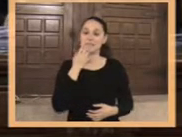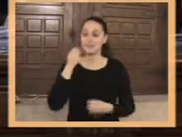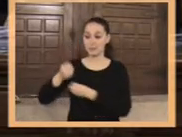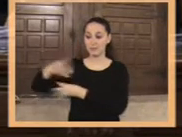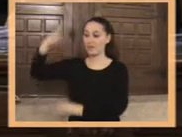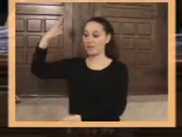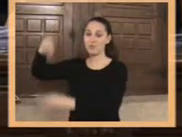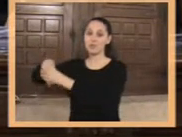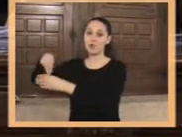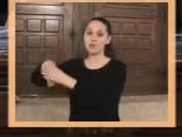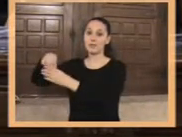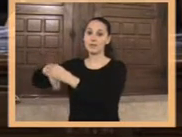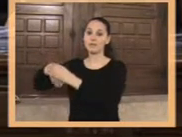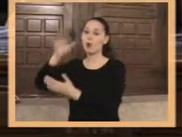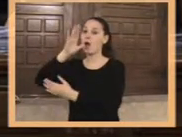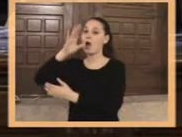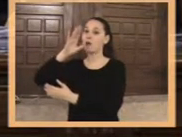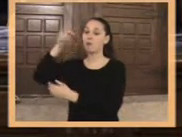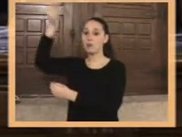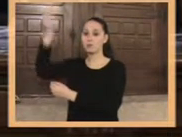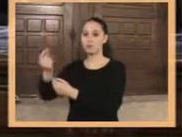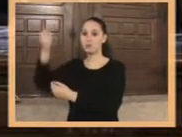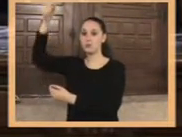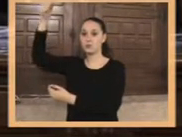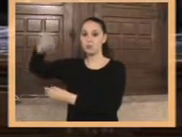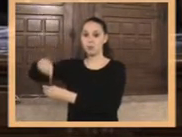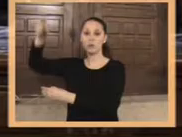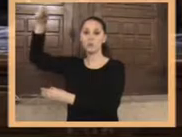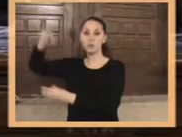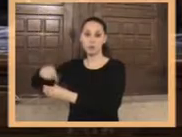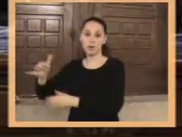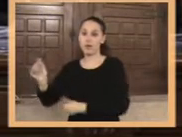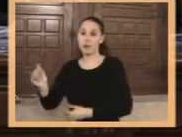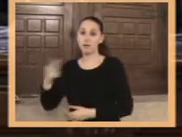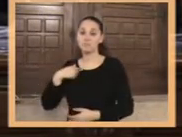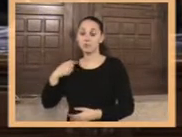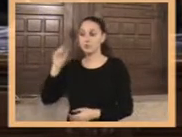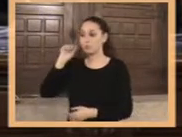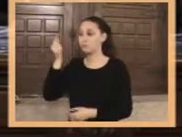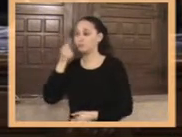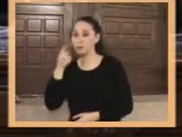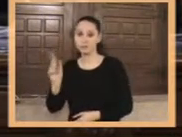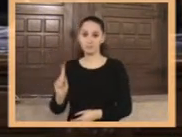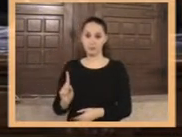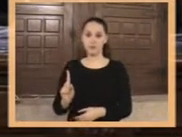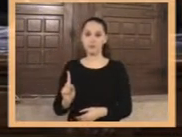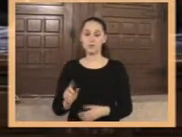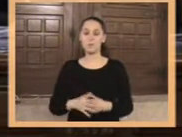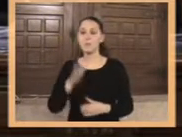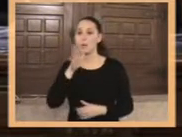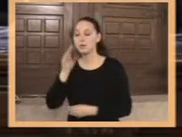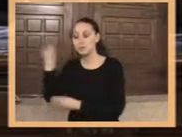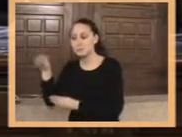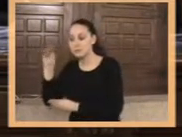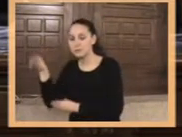edificio va a ser paulatino y al final podemos tener un problema más grave, y en vez de 1.700.000 euros la recuperación nos puede costar el triple. Por lo tanto,